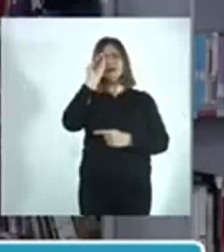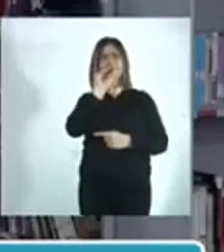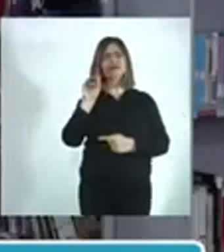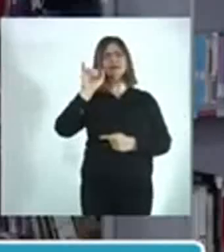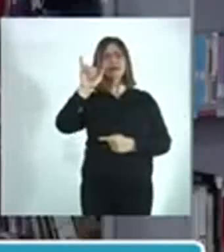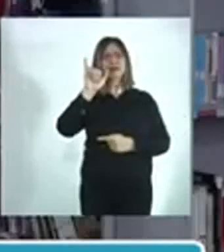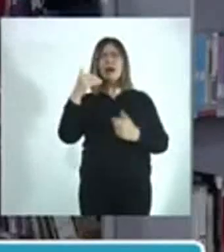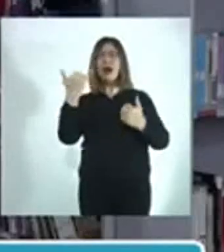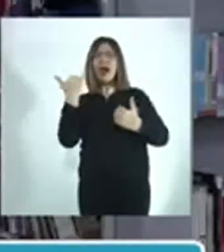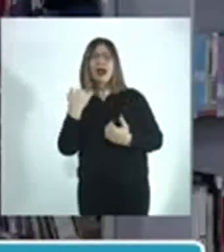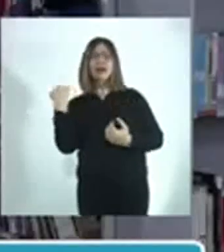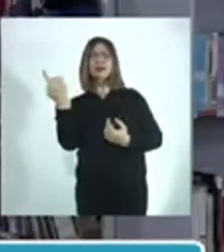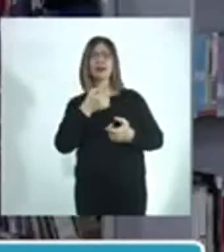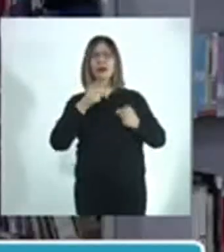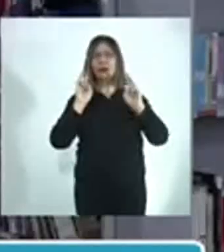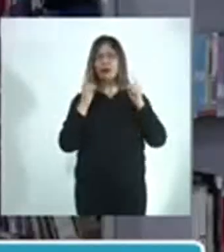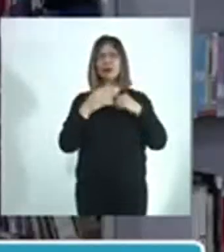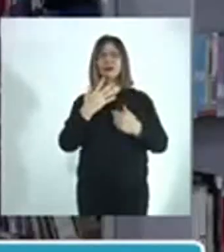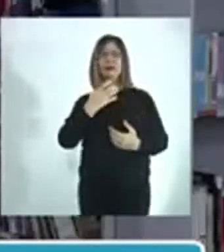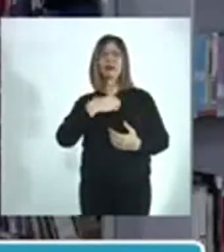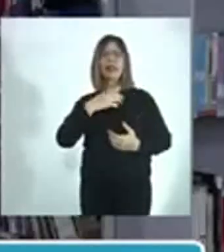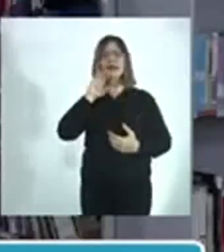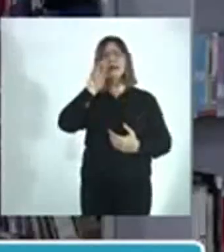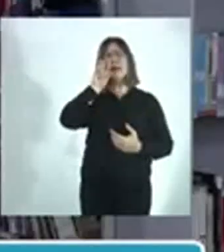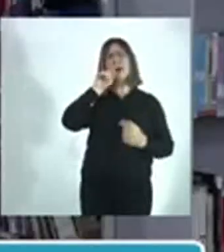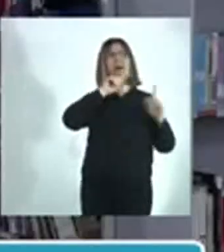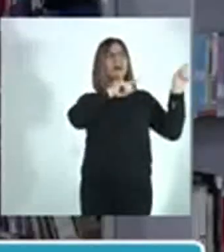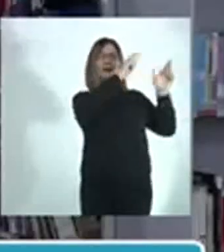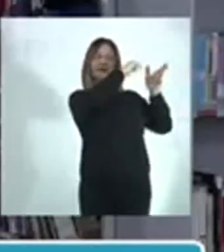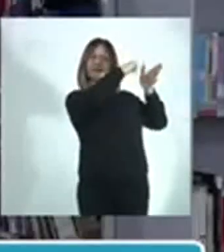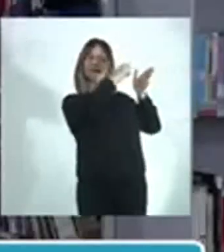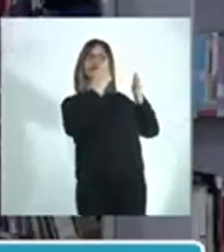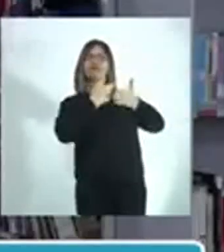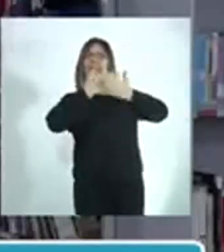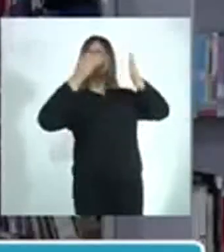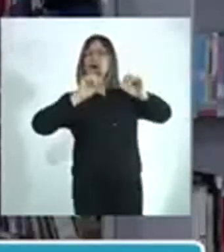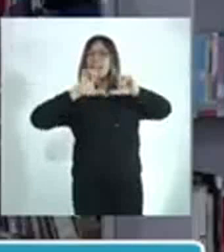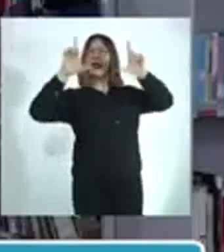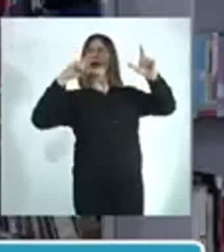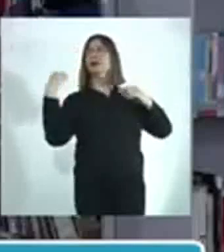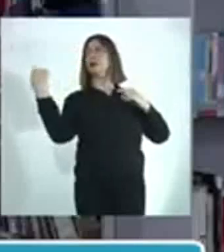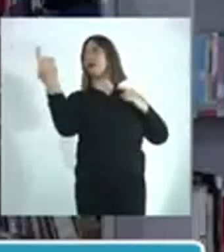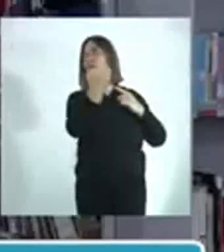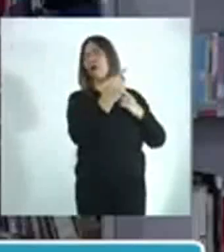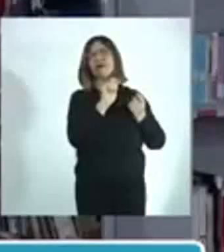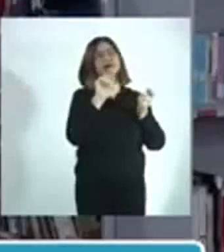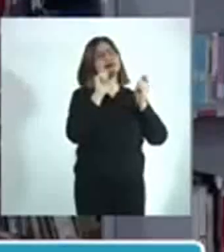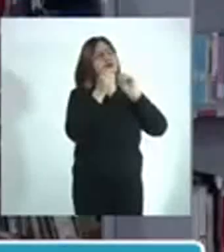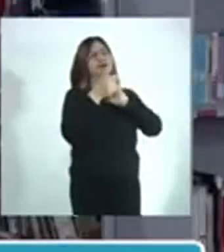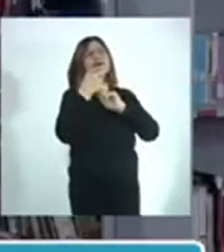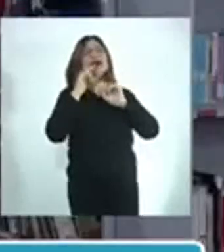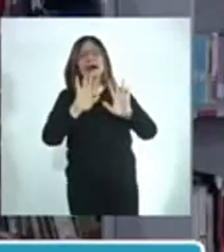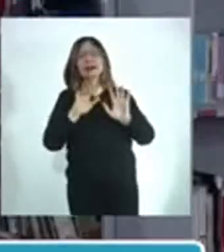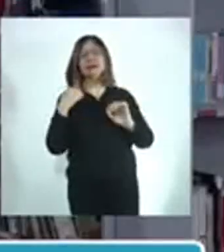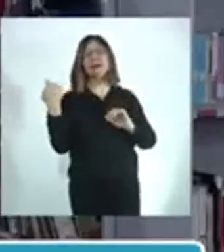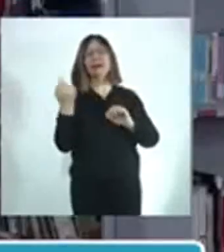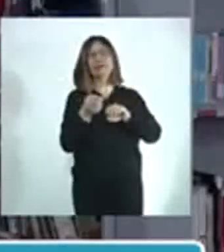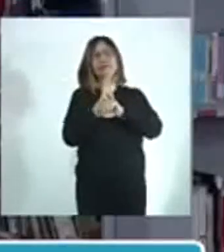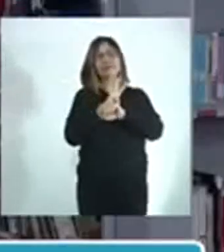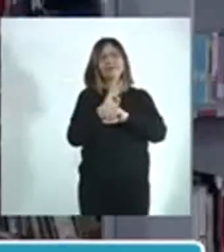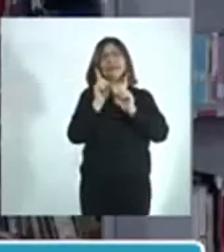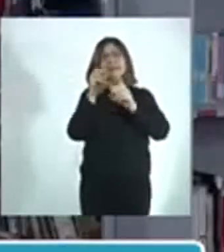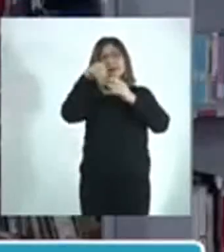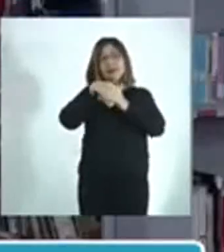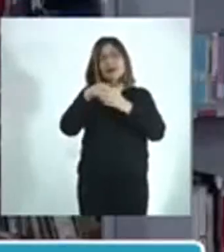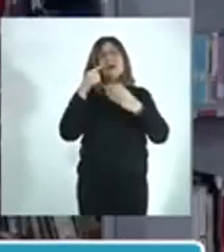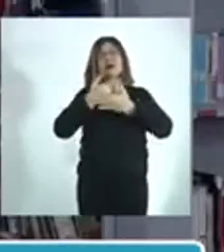provincia de Tucumán, que también suben sus clases. Esta virtualidad, esta escuela en la casa, el aula que se trasladó al hogar,